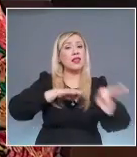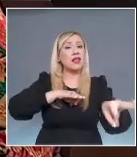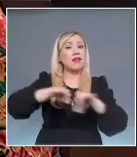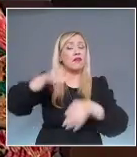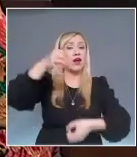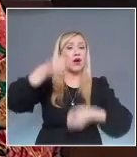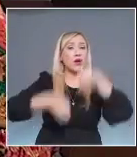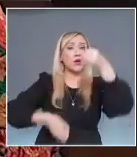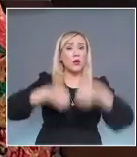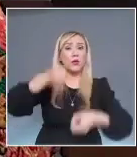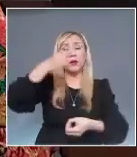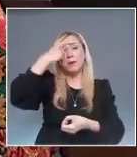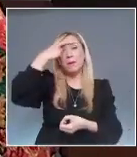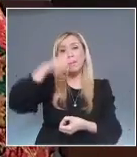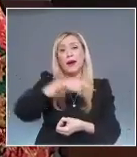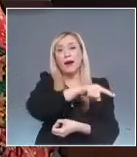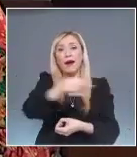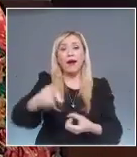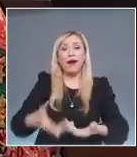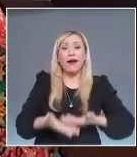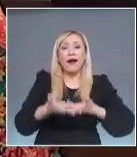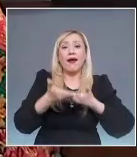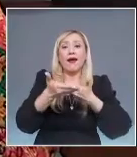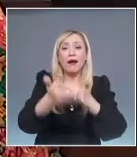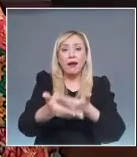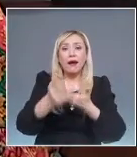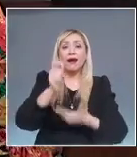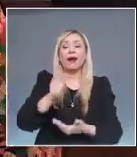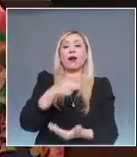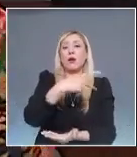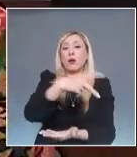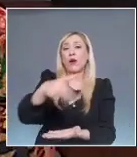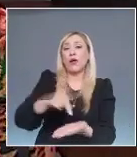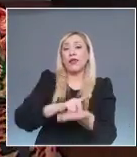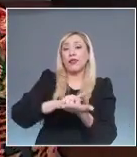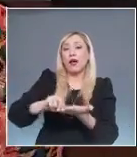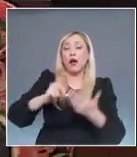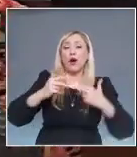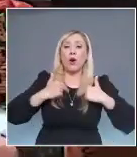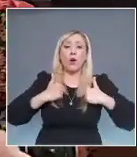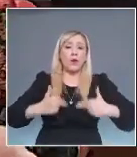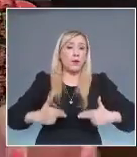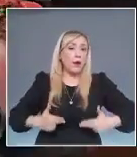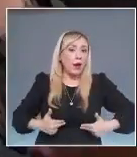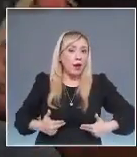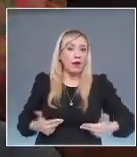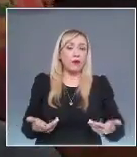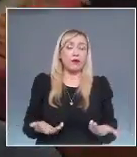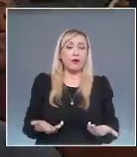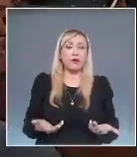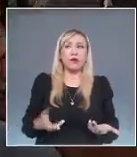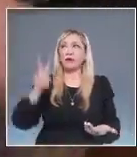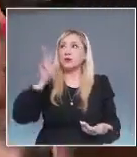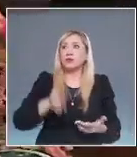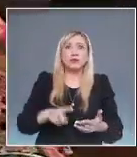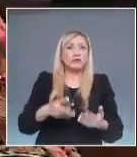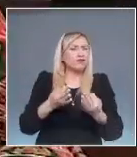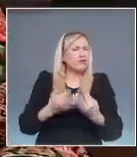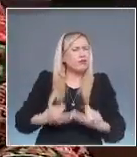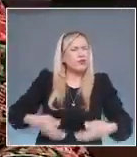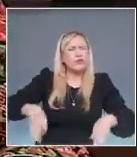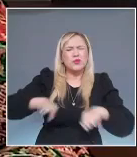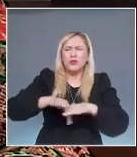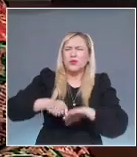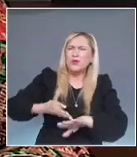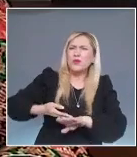para garantizar efectivamente los derechos humanos. Es muy importante dejar el pedestal